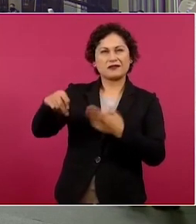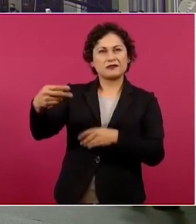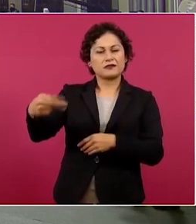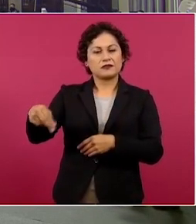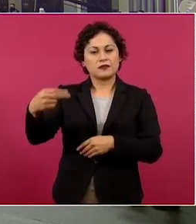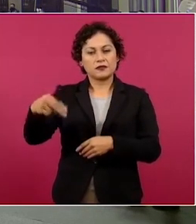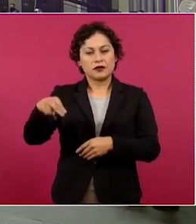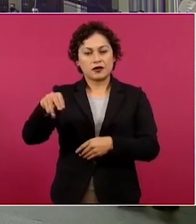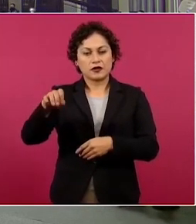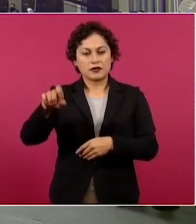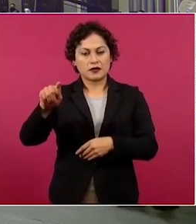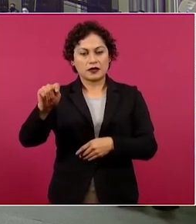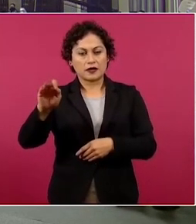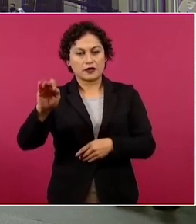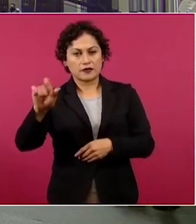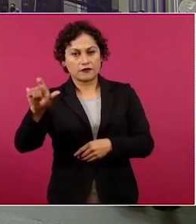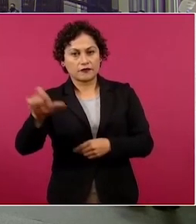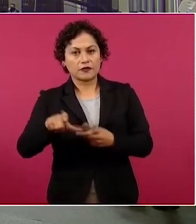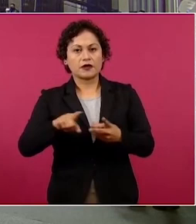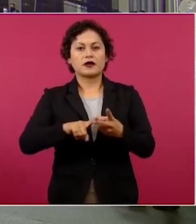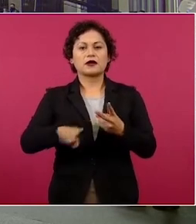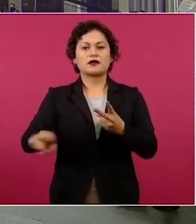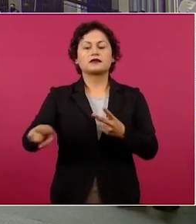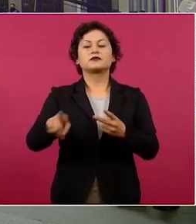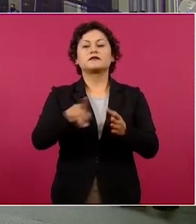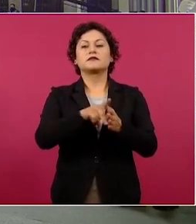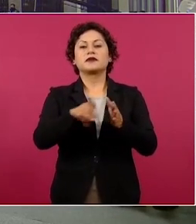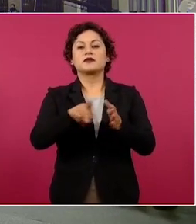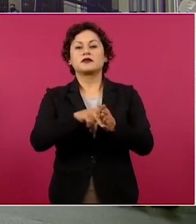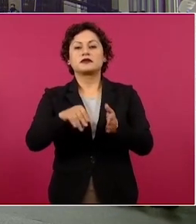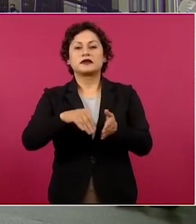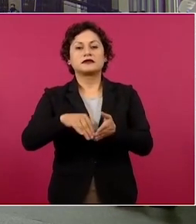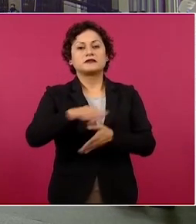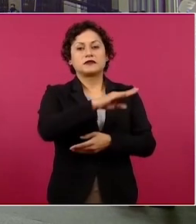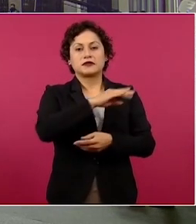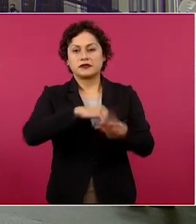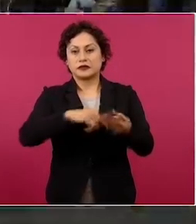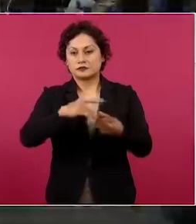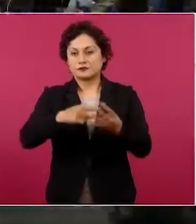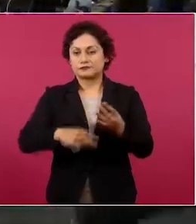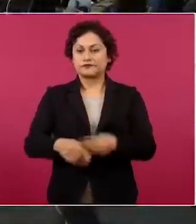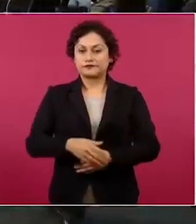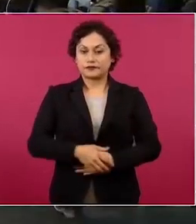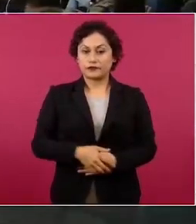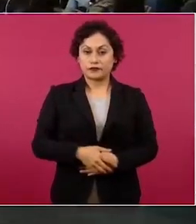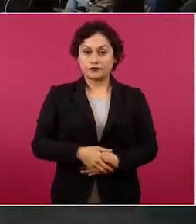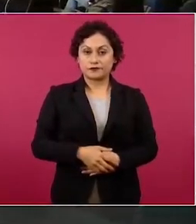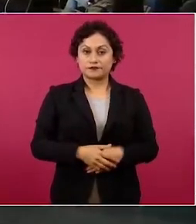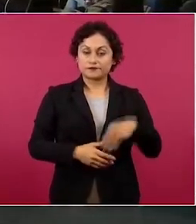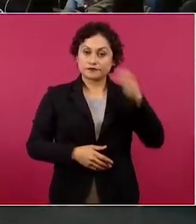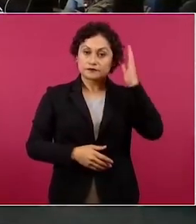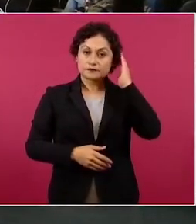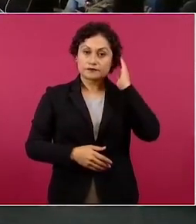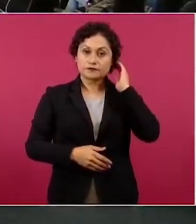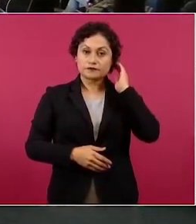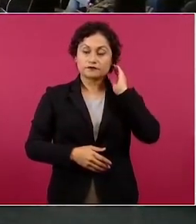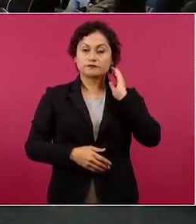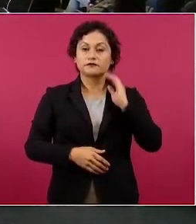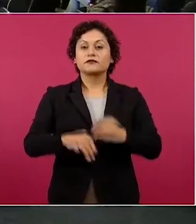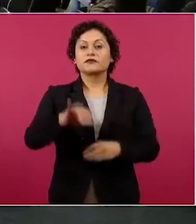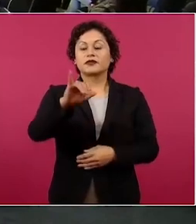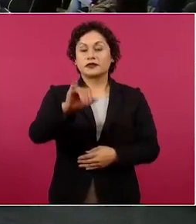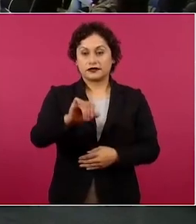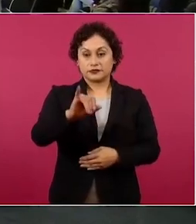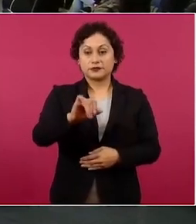El artículo 19, periodistas desplazados. Sí. Se está